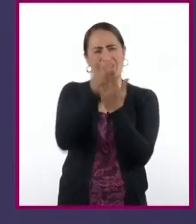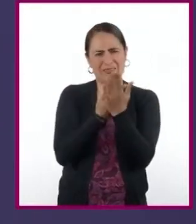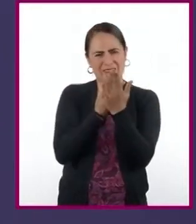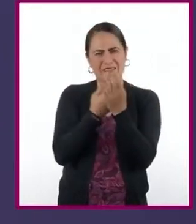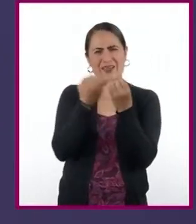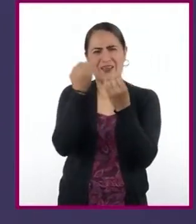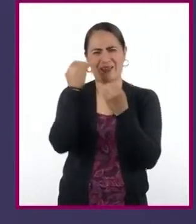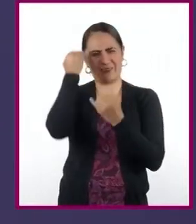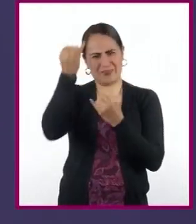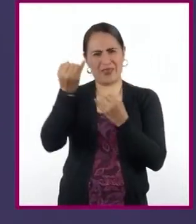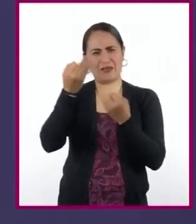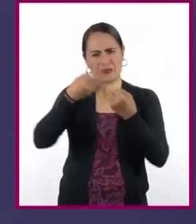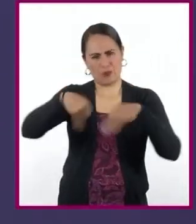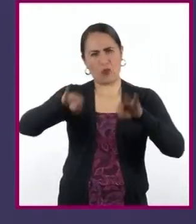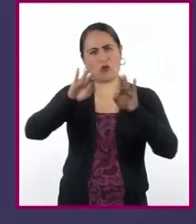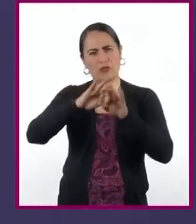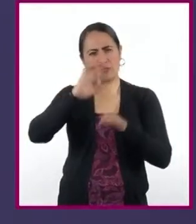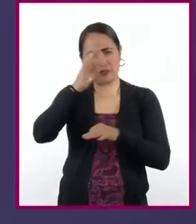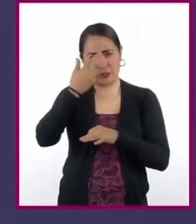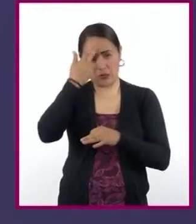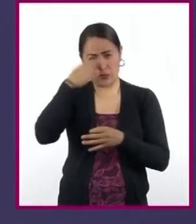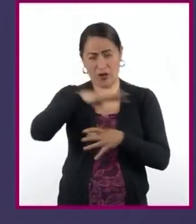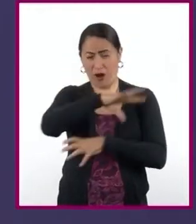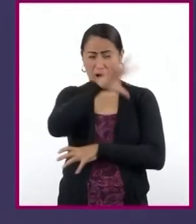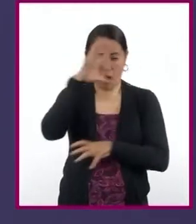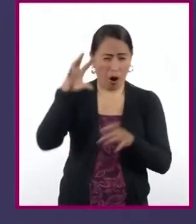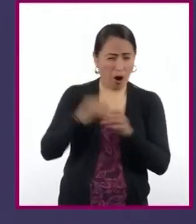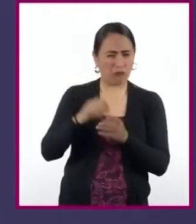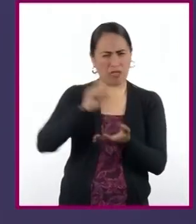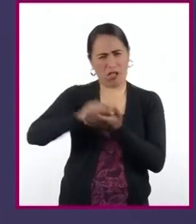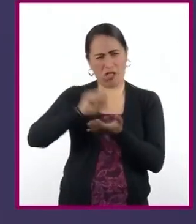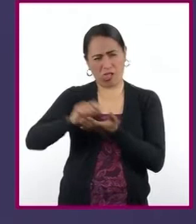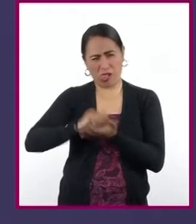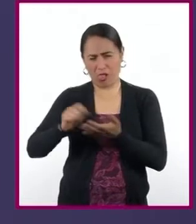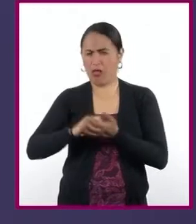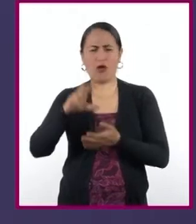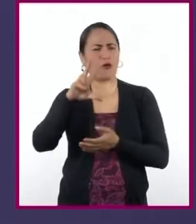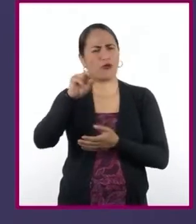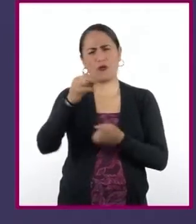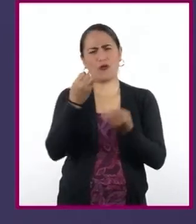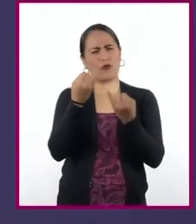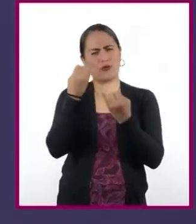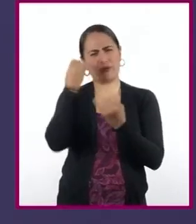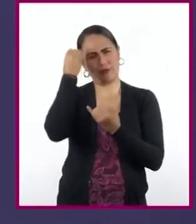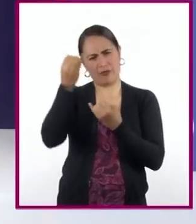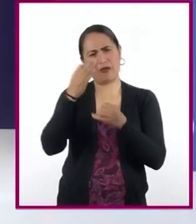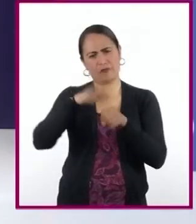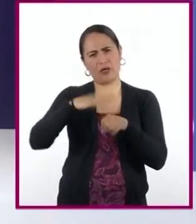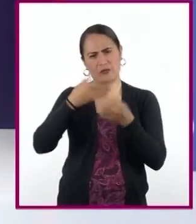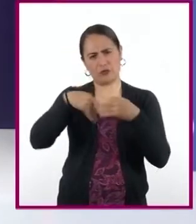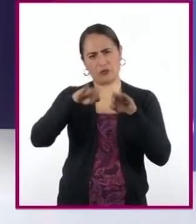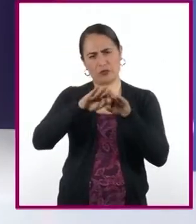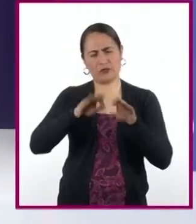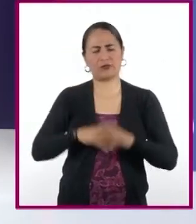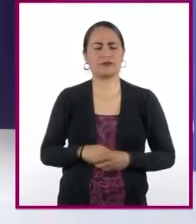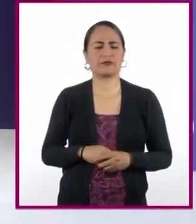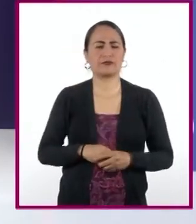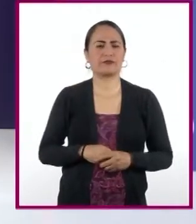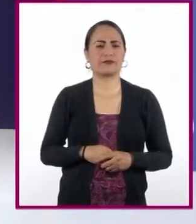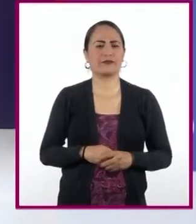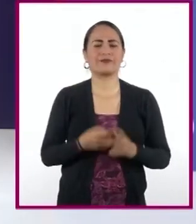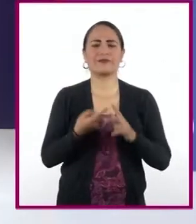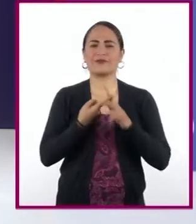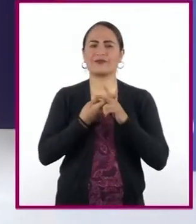principales. Recuerden que no deben tratar de escribir todo. Basta con las ideas clave o principales. Para